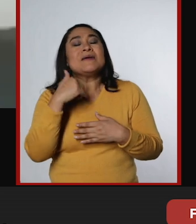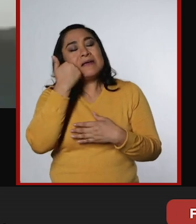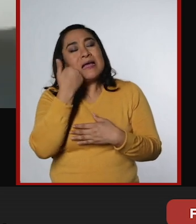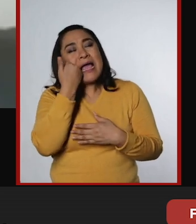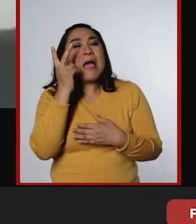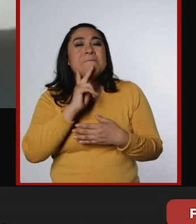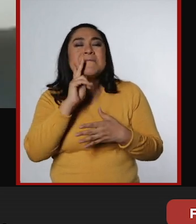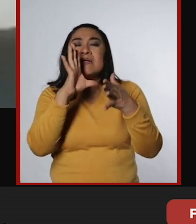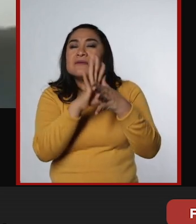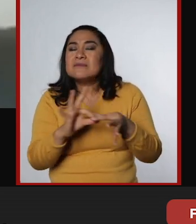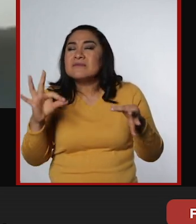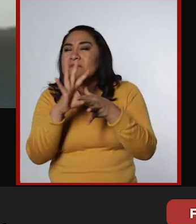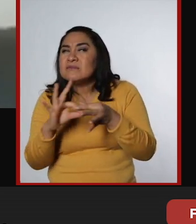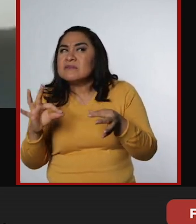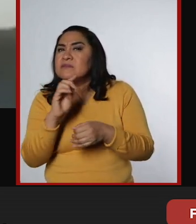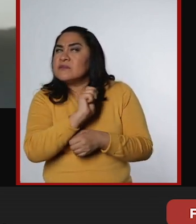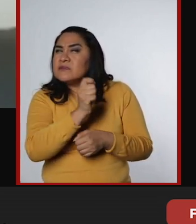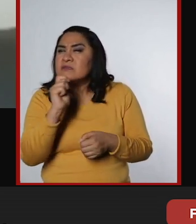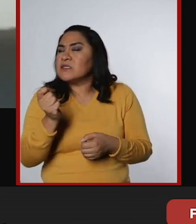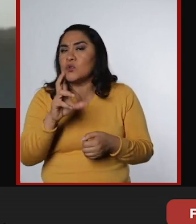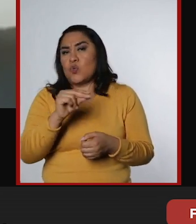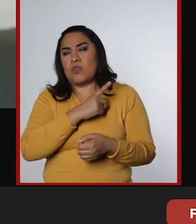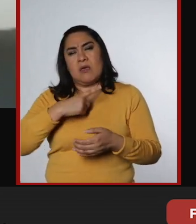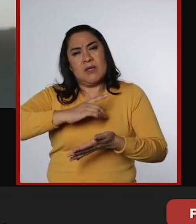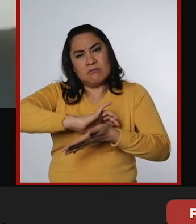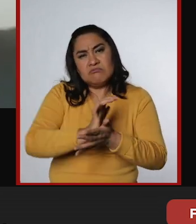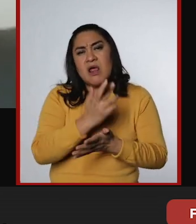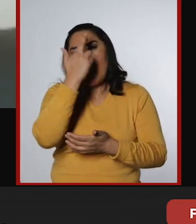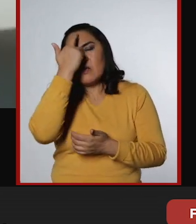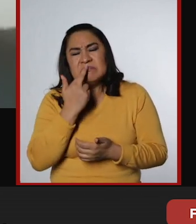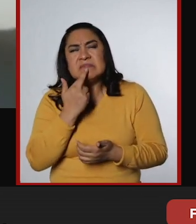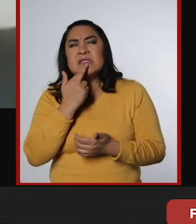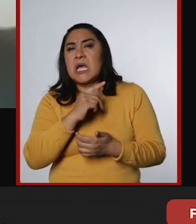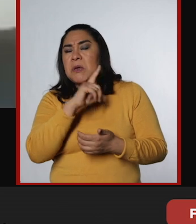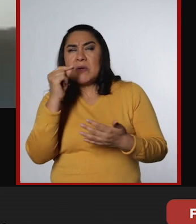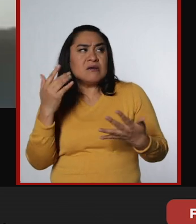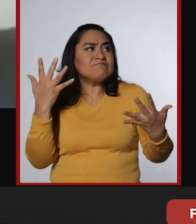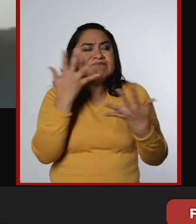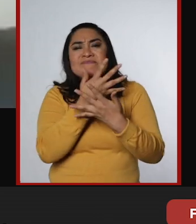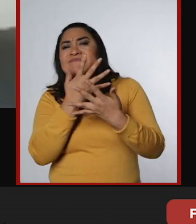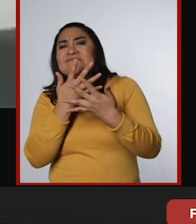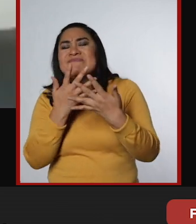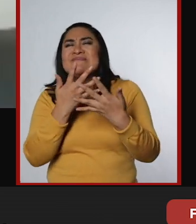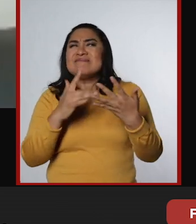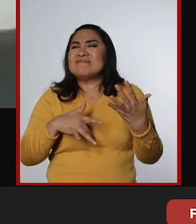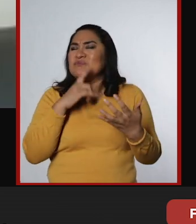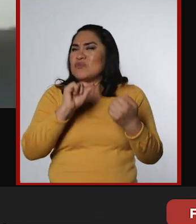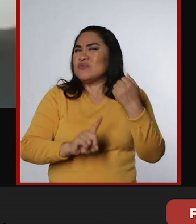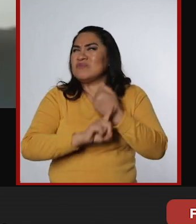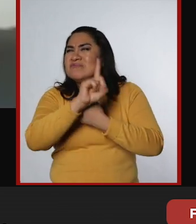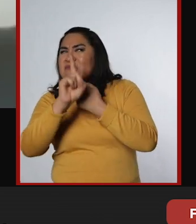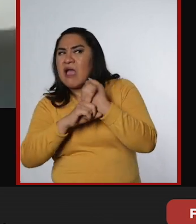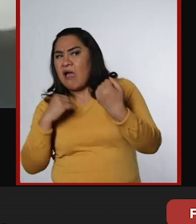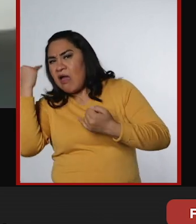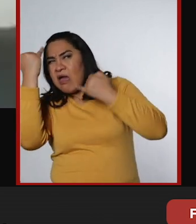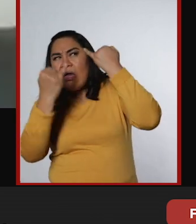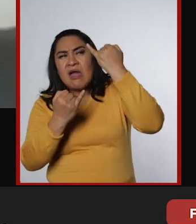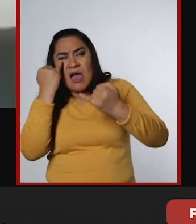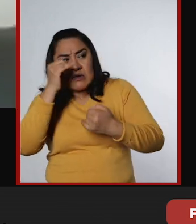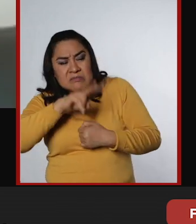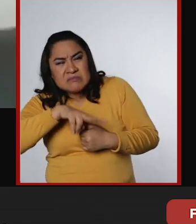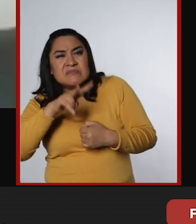que hablar de desmistificar el racismo, la discriminación, pues nos enfrentamos a propias cosas profundas de prejuicios que nos